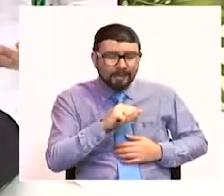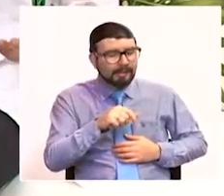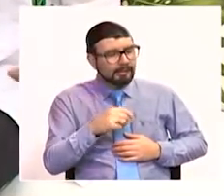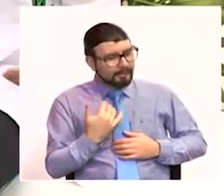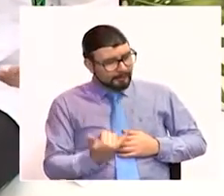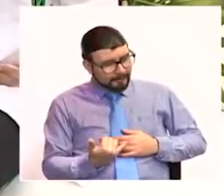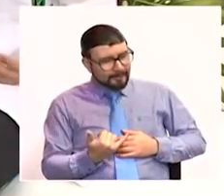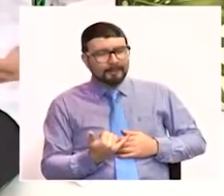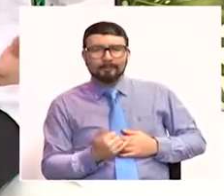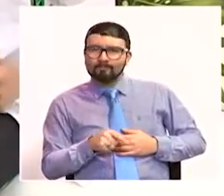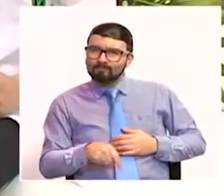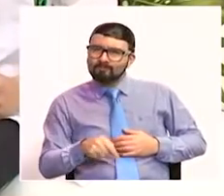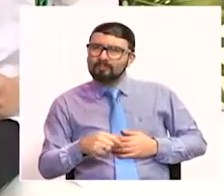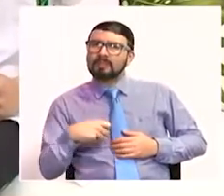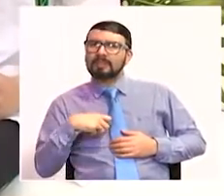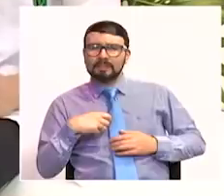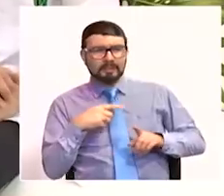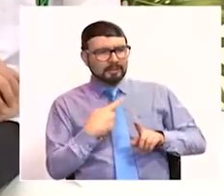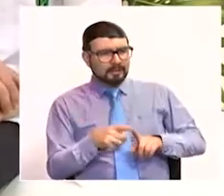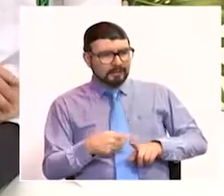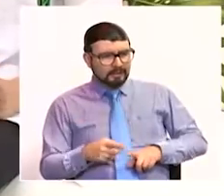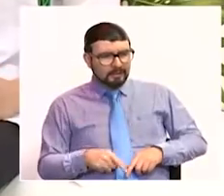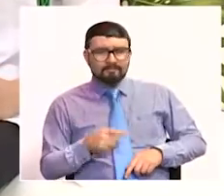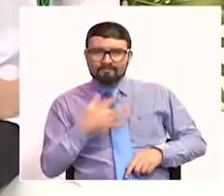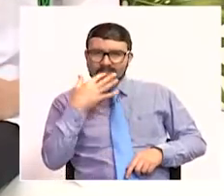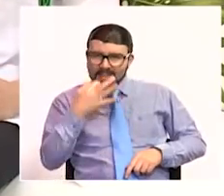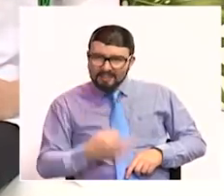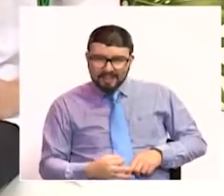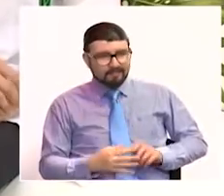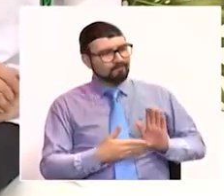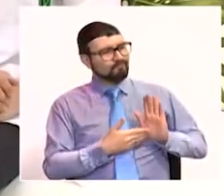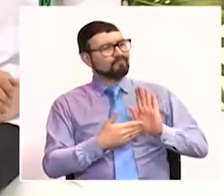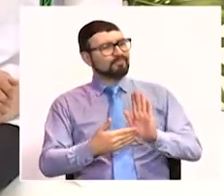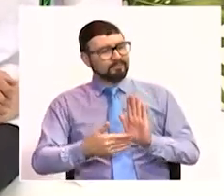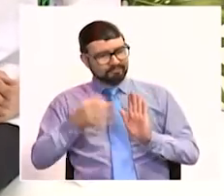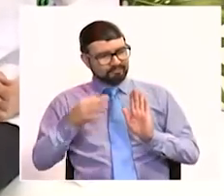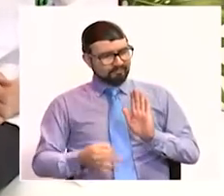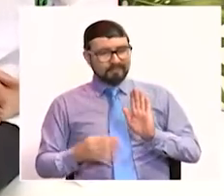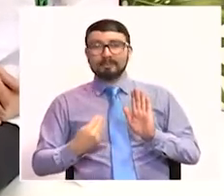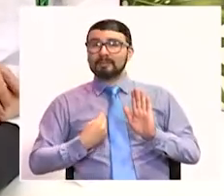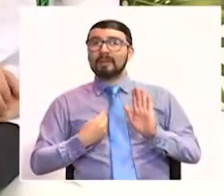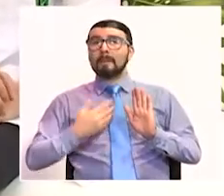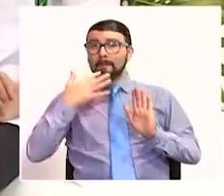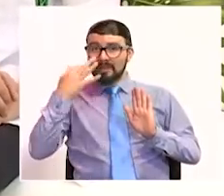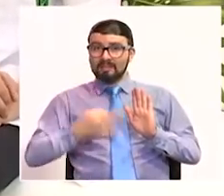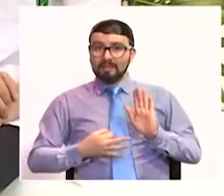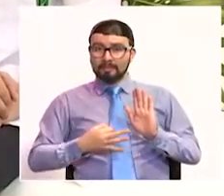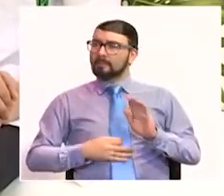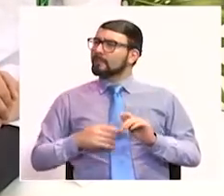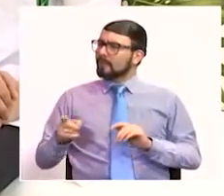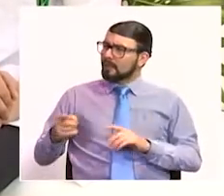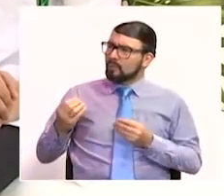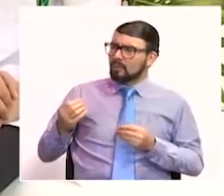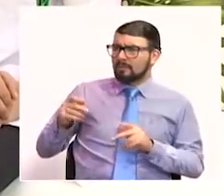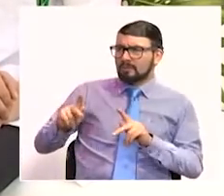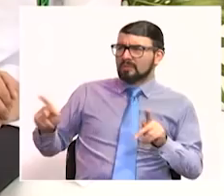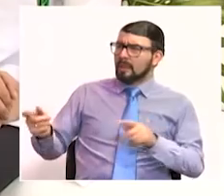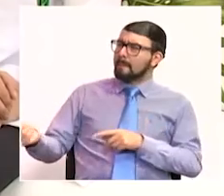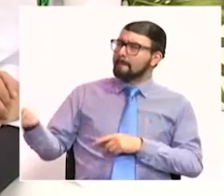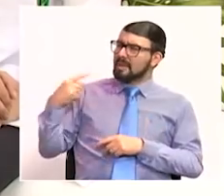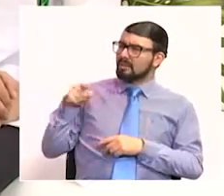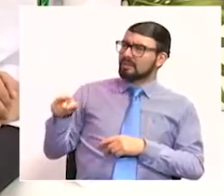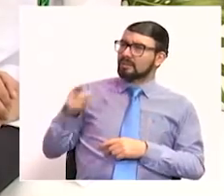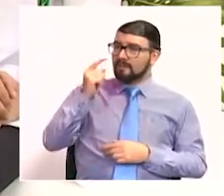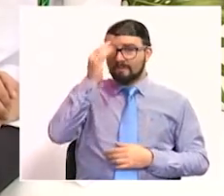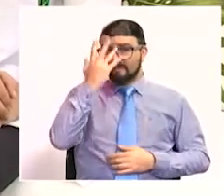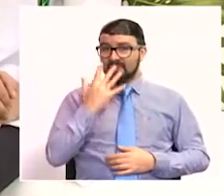resultados son verdaderos siempre y cuando ustedes lo puedan vivenciar por su parte. Hijo, nos preguntan mucho en Facebook,